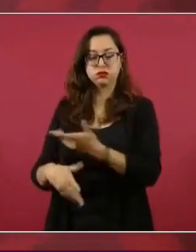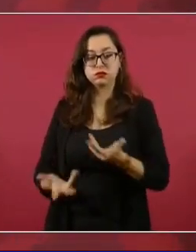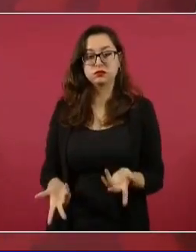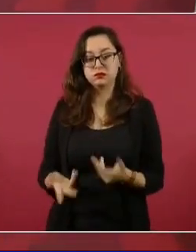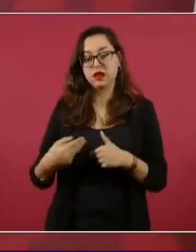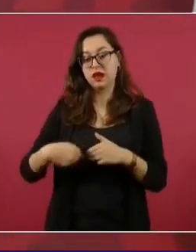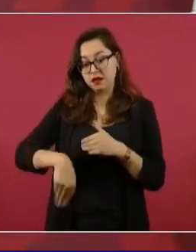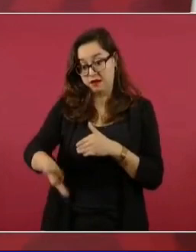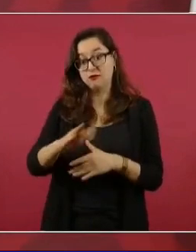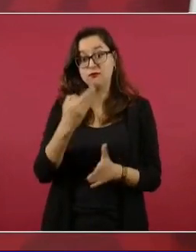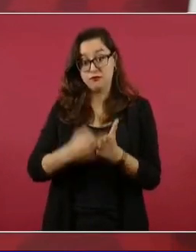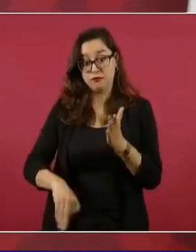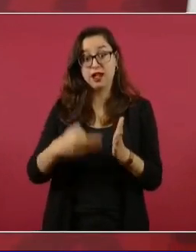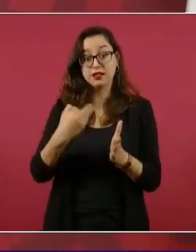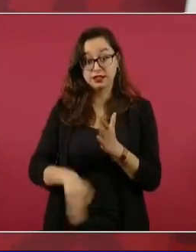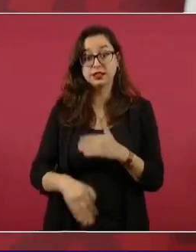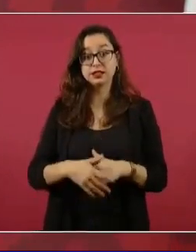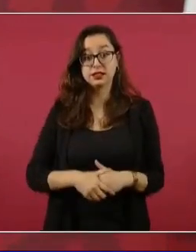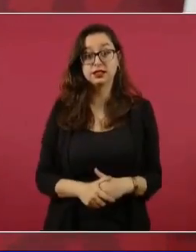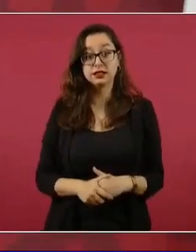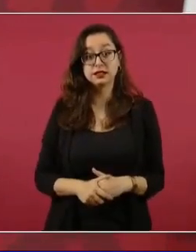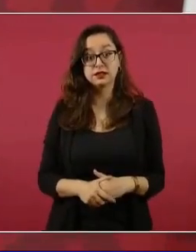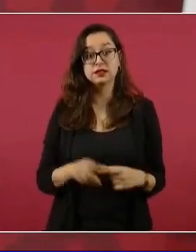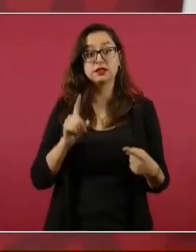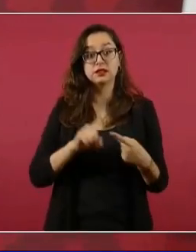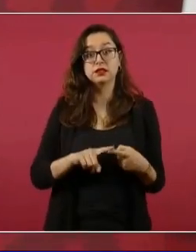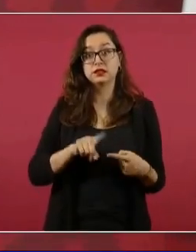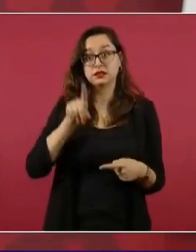la solicitud a Israel